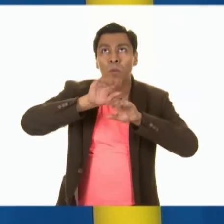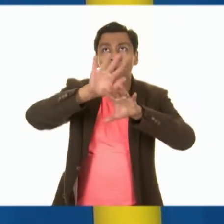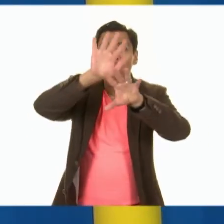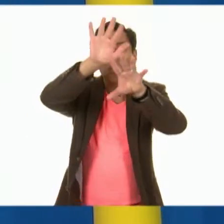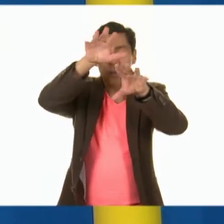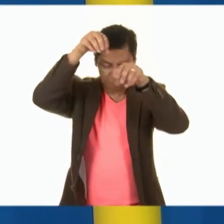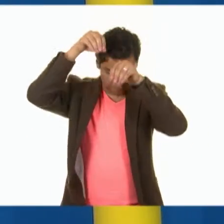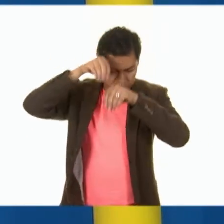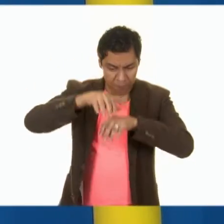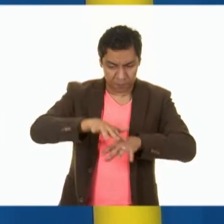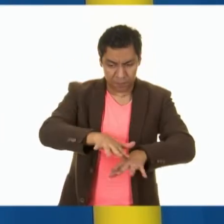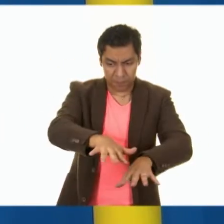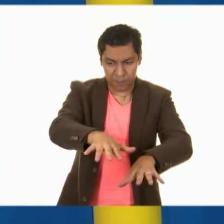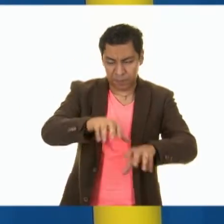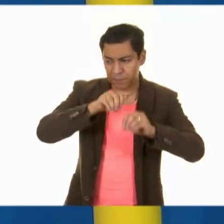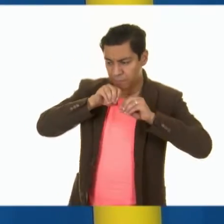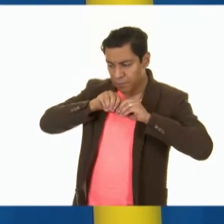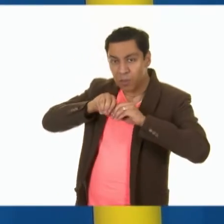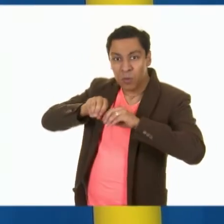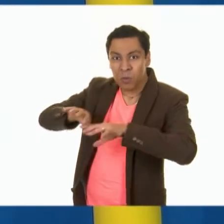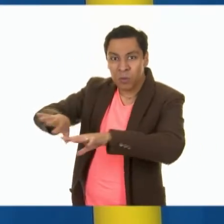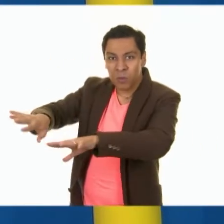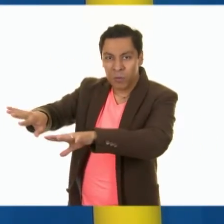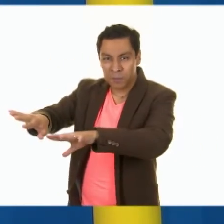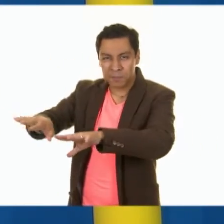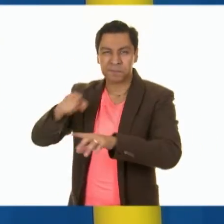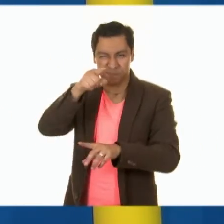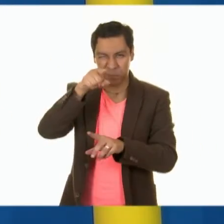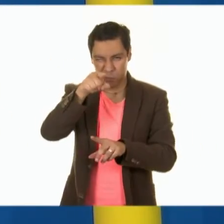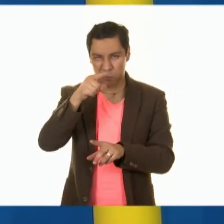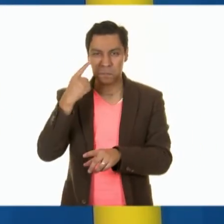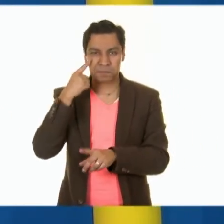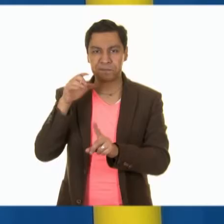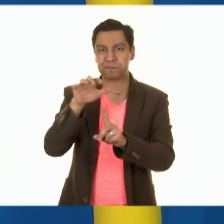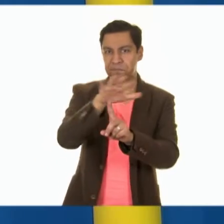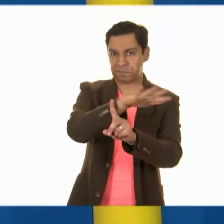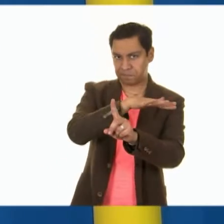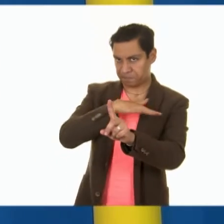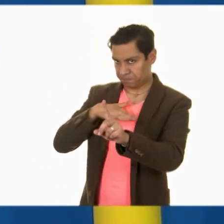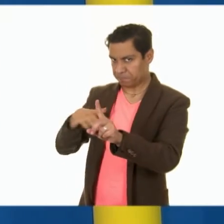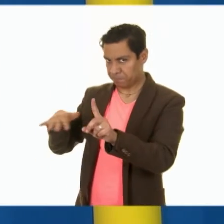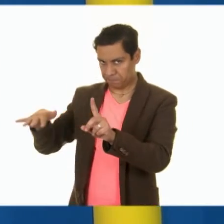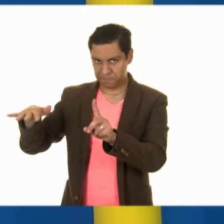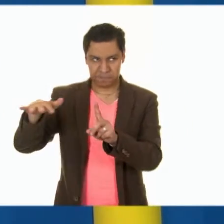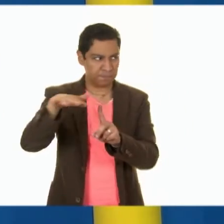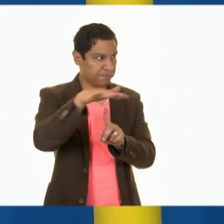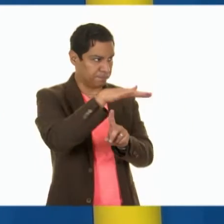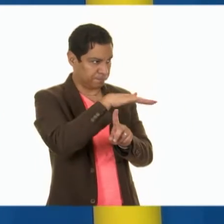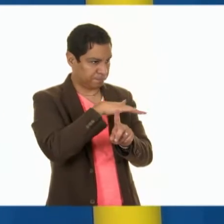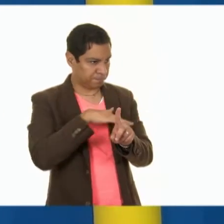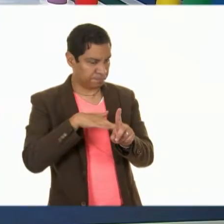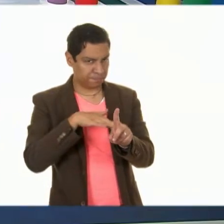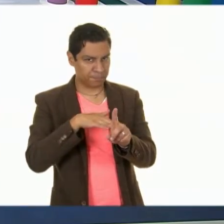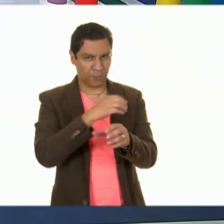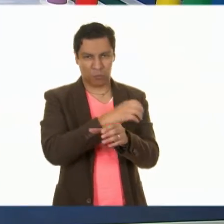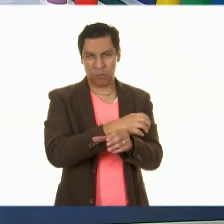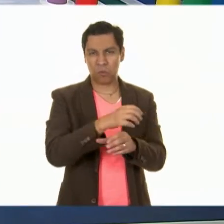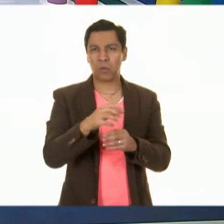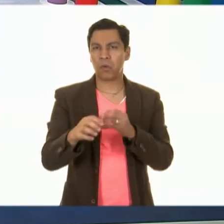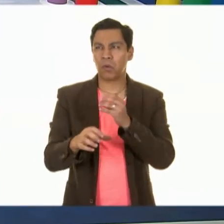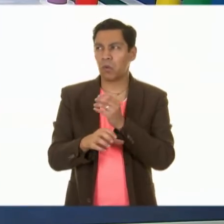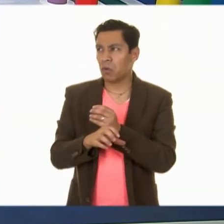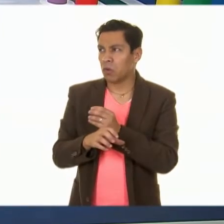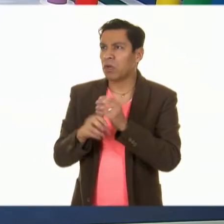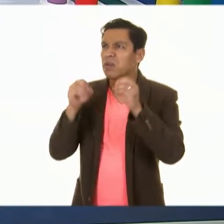ejemplo, veamos a nuestro alrededor. Tenemos varios objetos aquí en el salón. Algunos son transparentes, otros